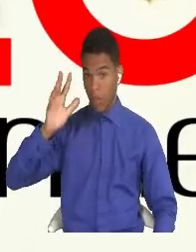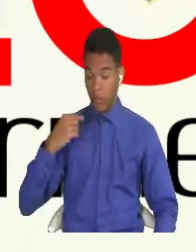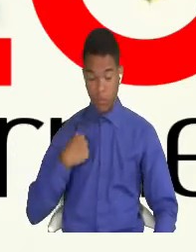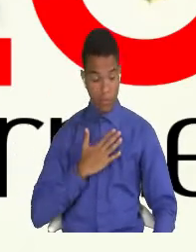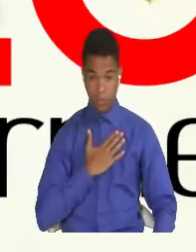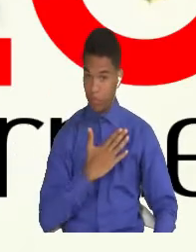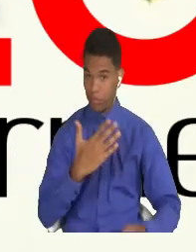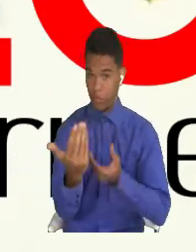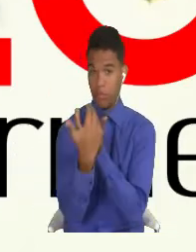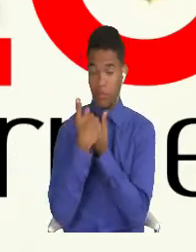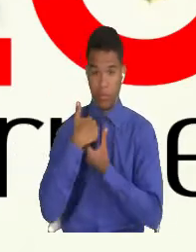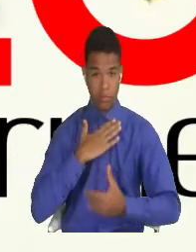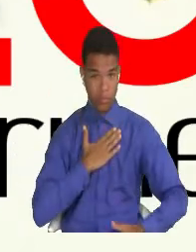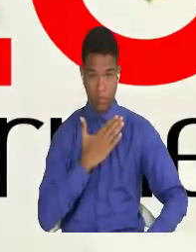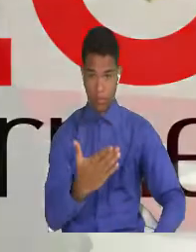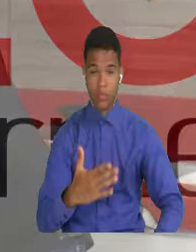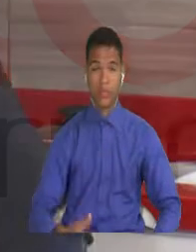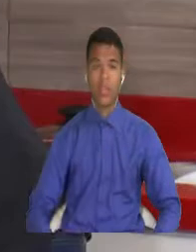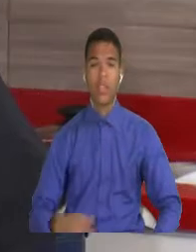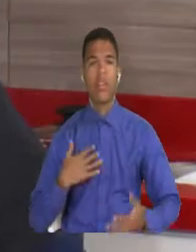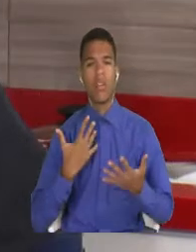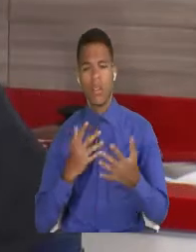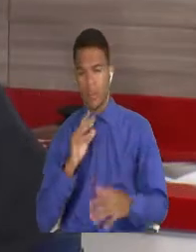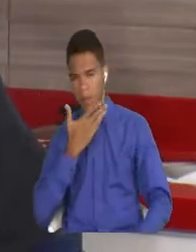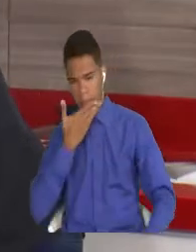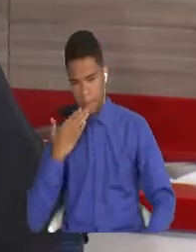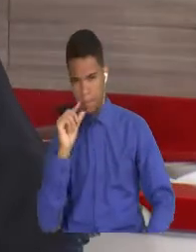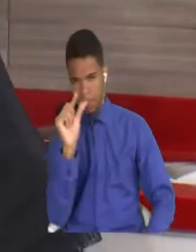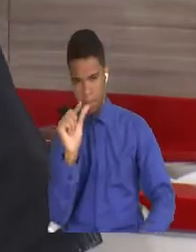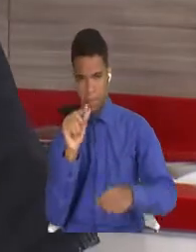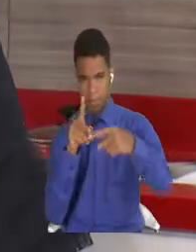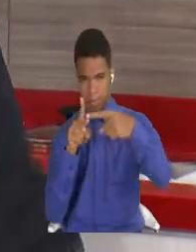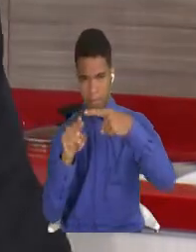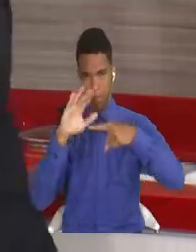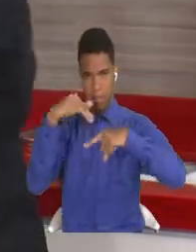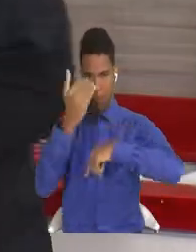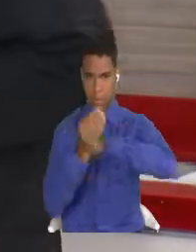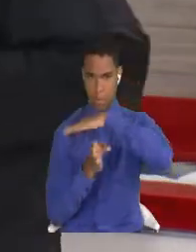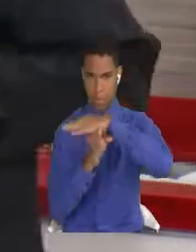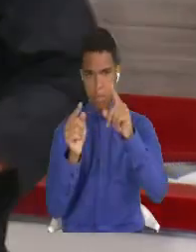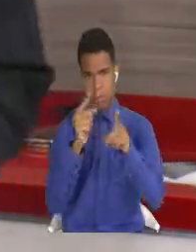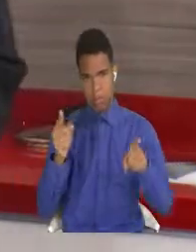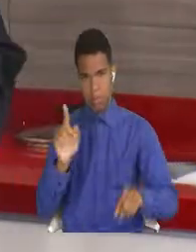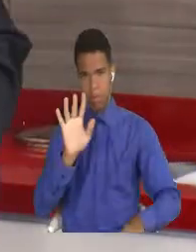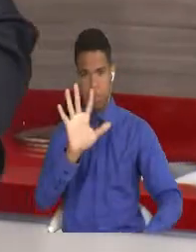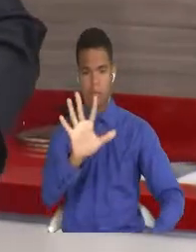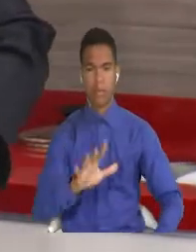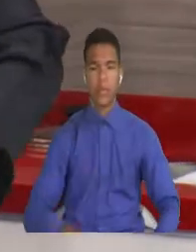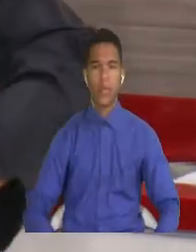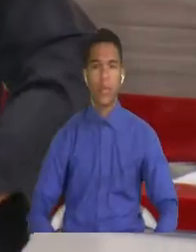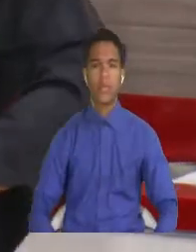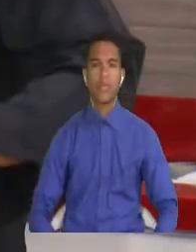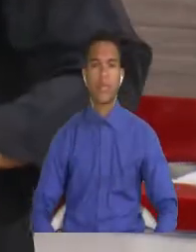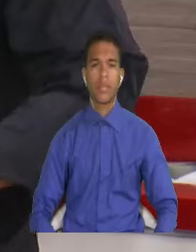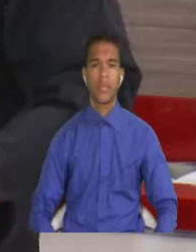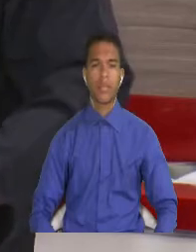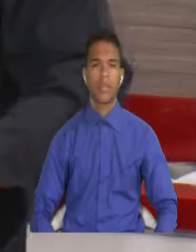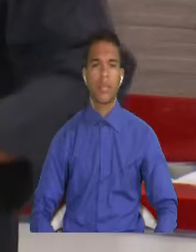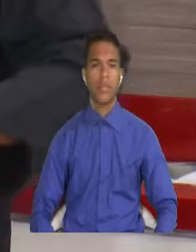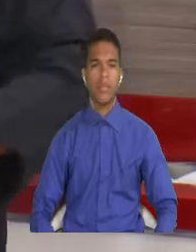Sí, señor. Y mientras tanto, entonces, nos vamos a hacer una pausa chiquitica, cortica, queridos televidentes, pero ustedes no se despeguen, caramba. Ya regresamos con más de este su